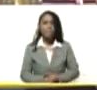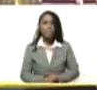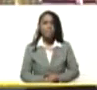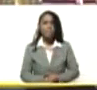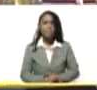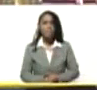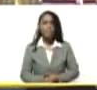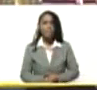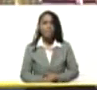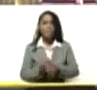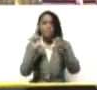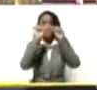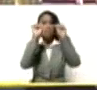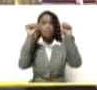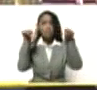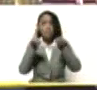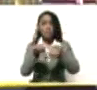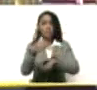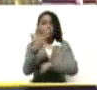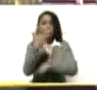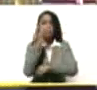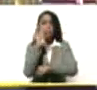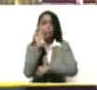Un sistema de 3R.